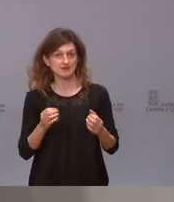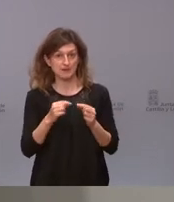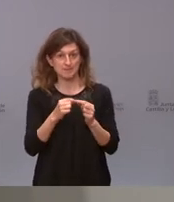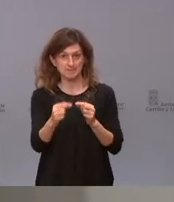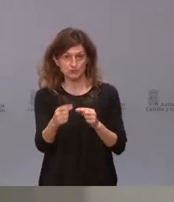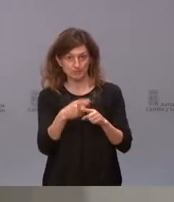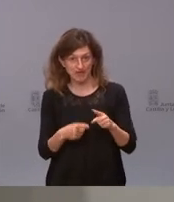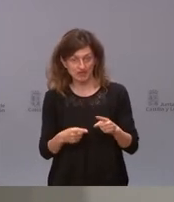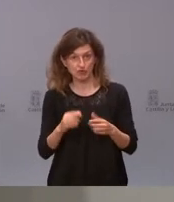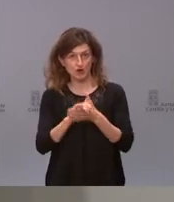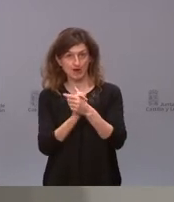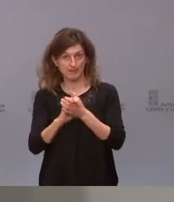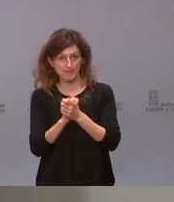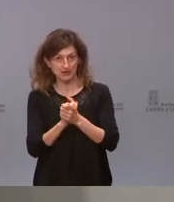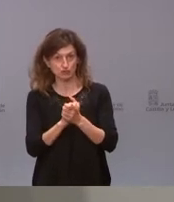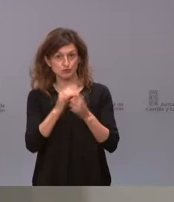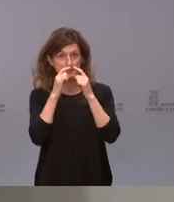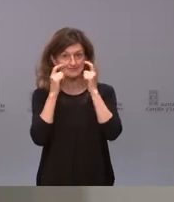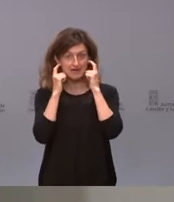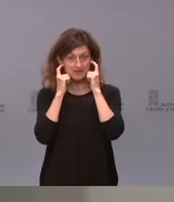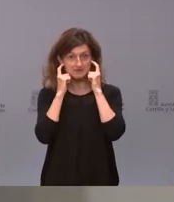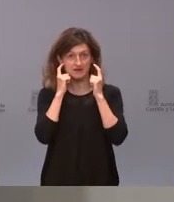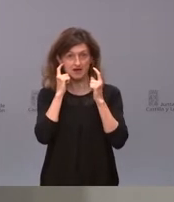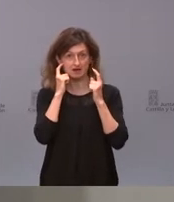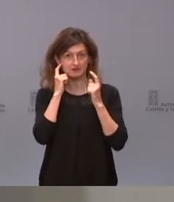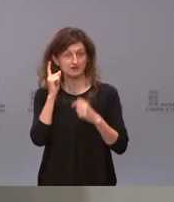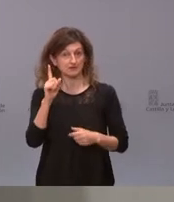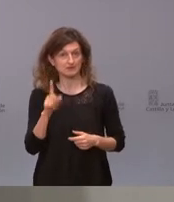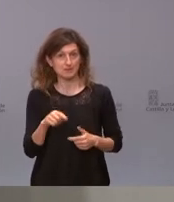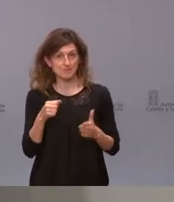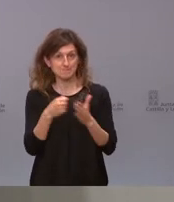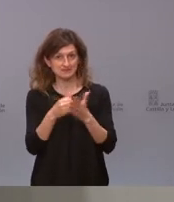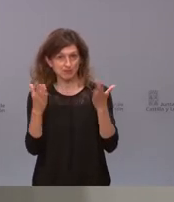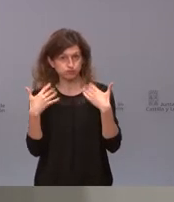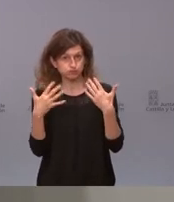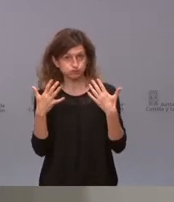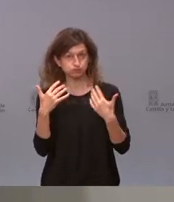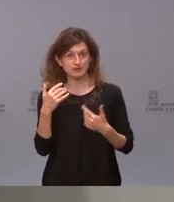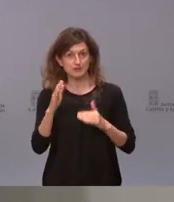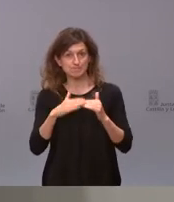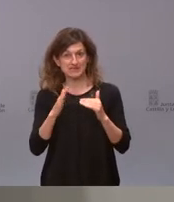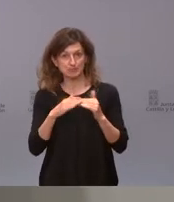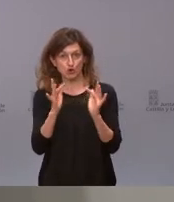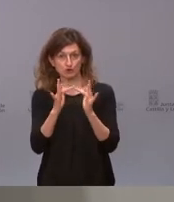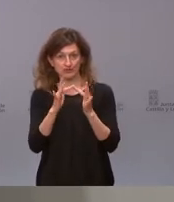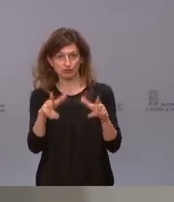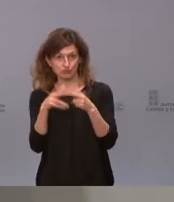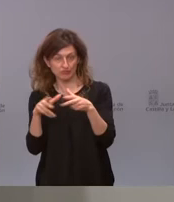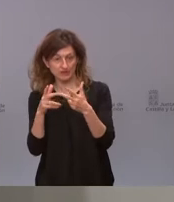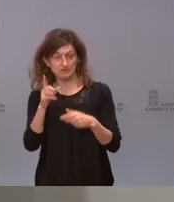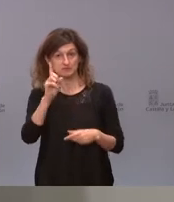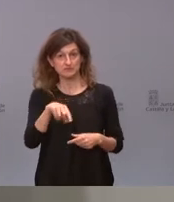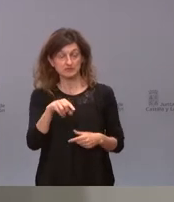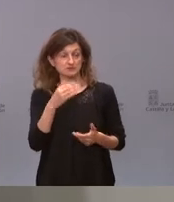y medio el lavado de manos la mascarilla la máxima ventilación posible el mínimo contacto social y